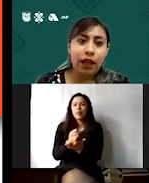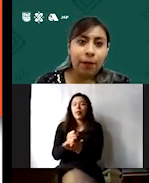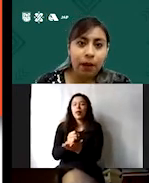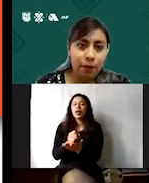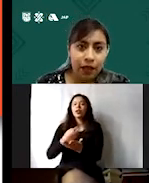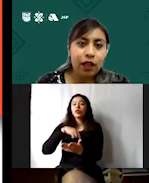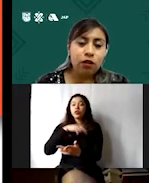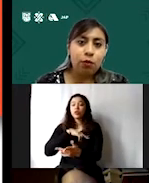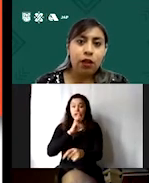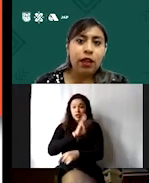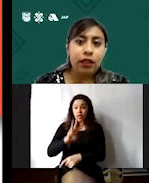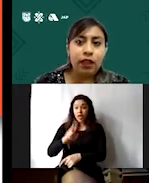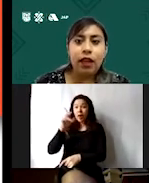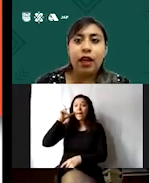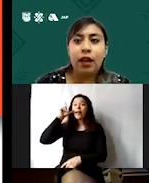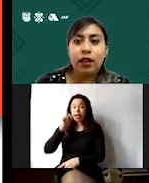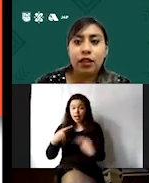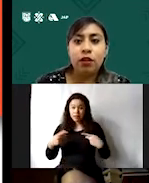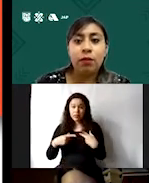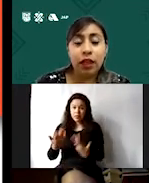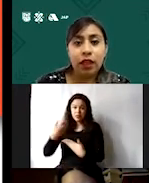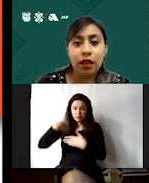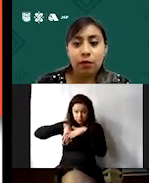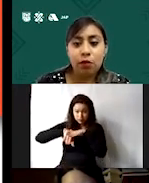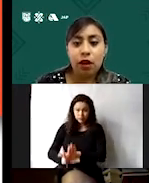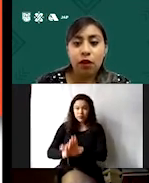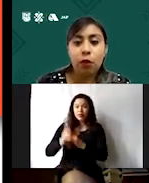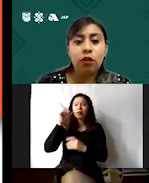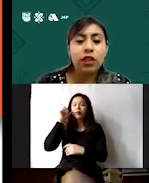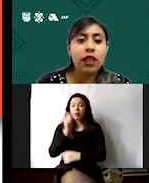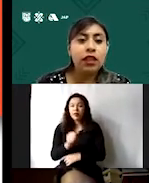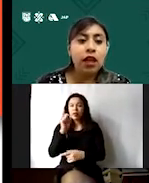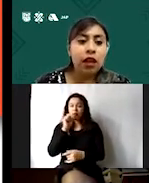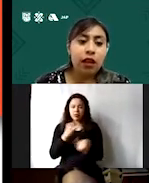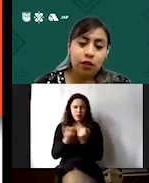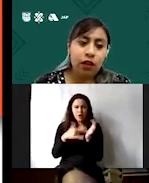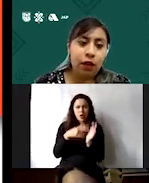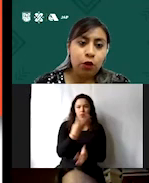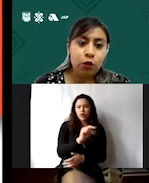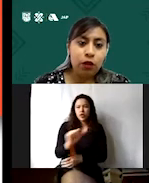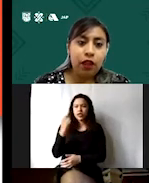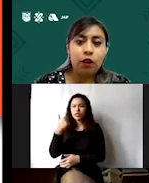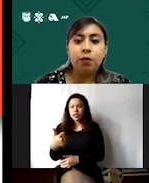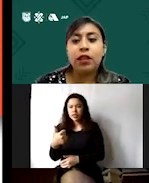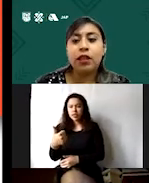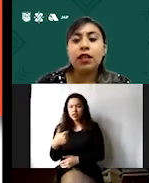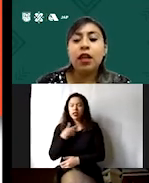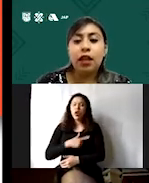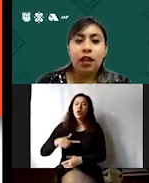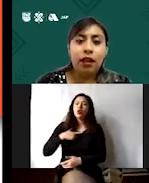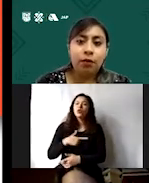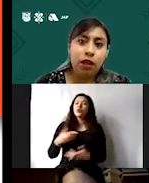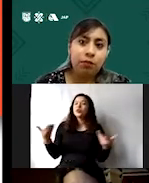compartir la liga de mañana, los que puedan acceder a la sesión mañana en el mismo horario de 4 a 6. Nos dará mucho gusto tenerlos